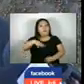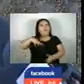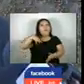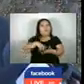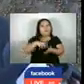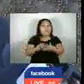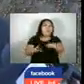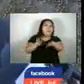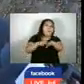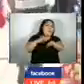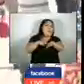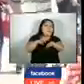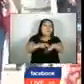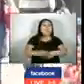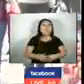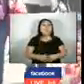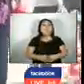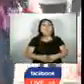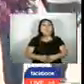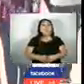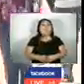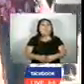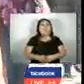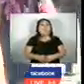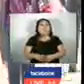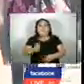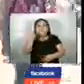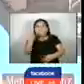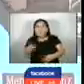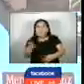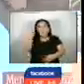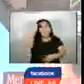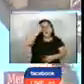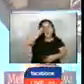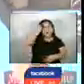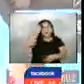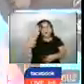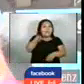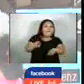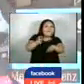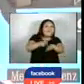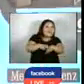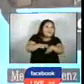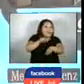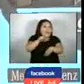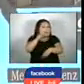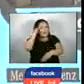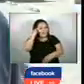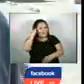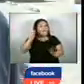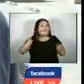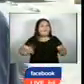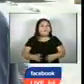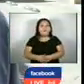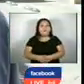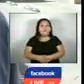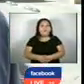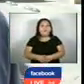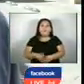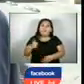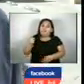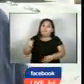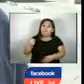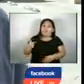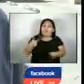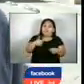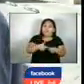viaja en el transporte colectivo. ¿Pero qué opinan los usuarios del transporte colectivo sobre esta medida? El subsidio está bien, con